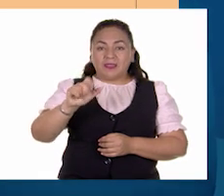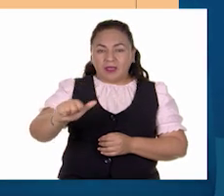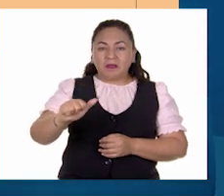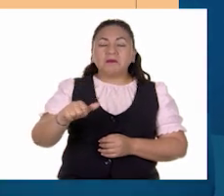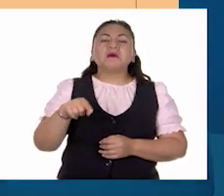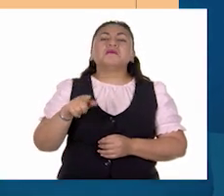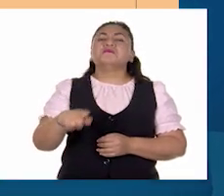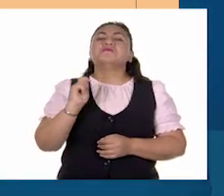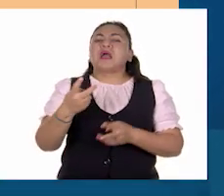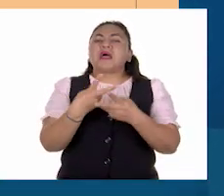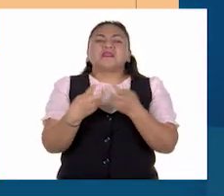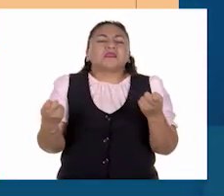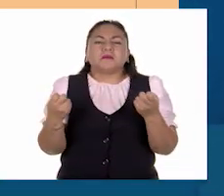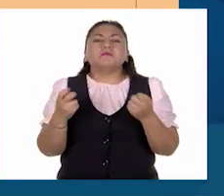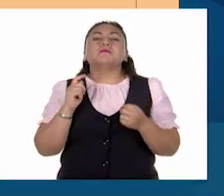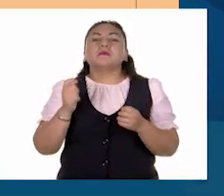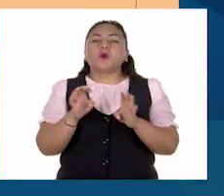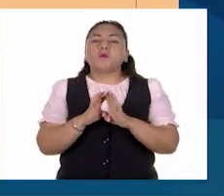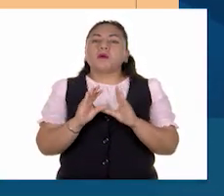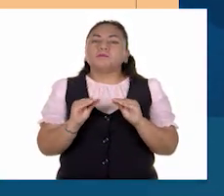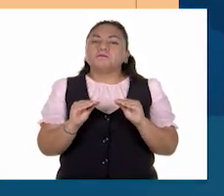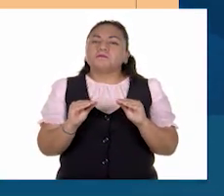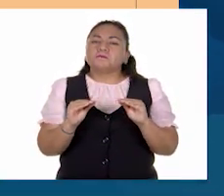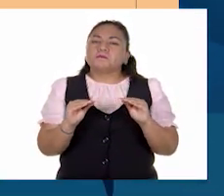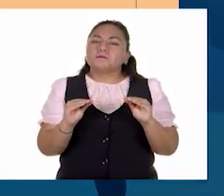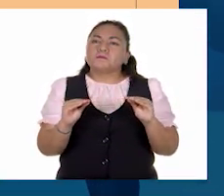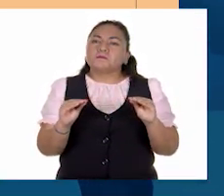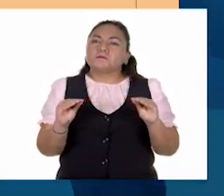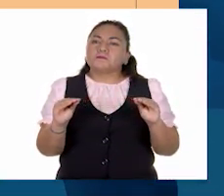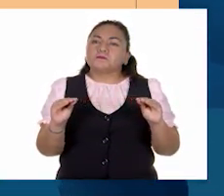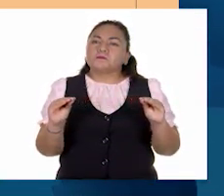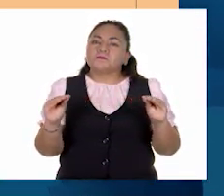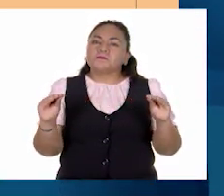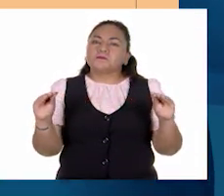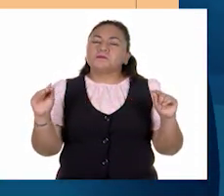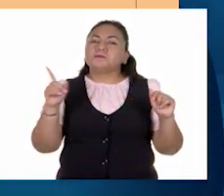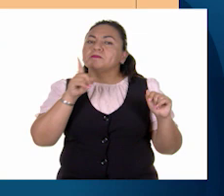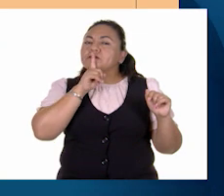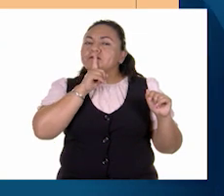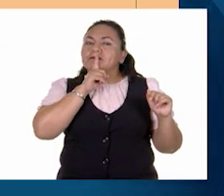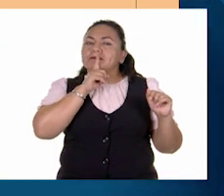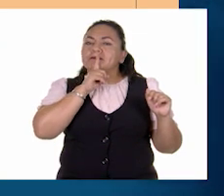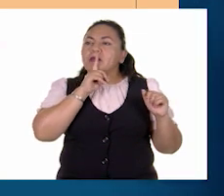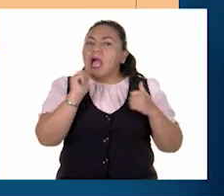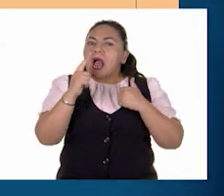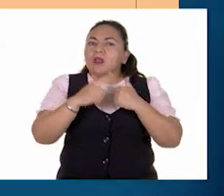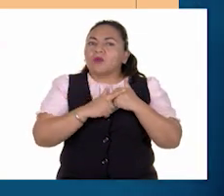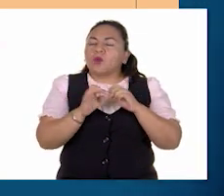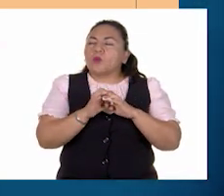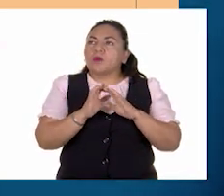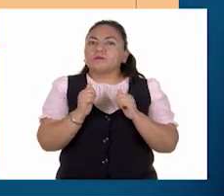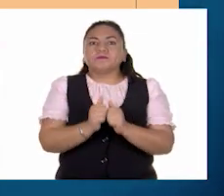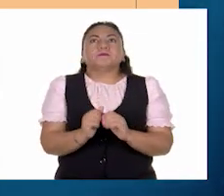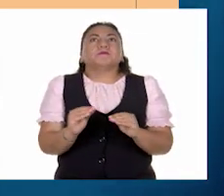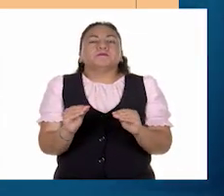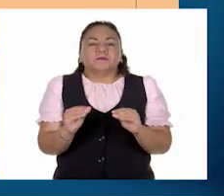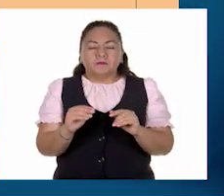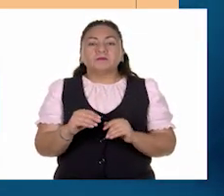coloquial. Inmóvil y como paralizado por el asombro que produce algo.